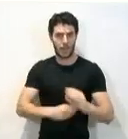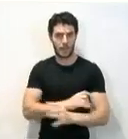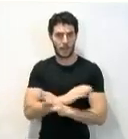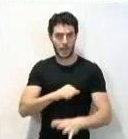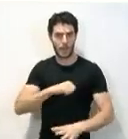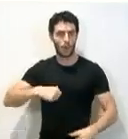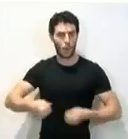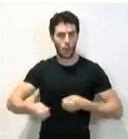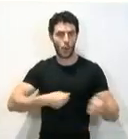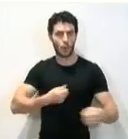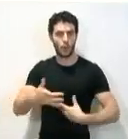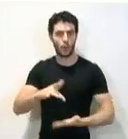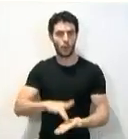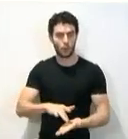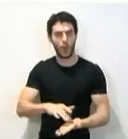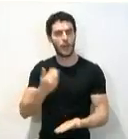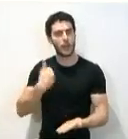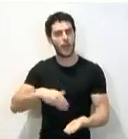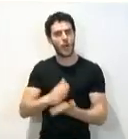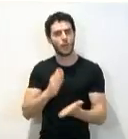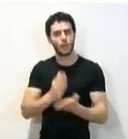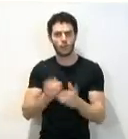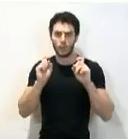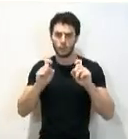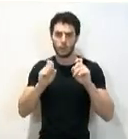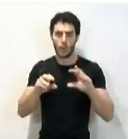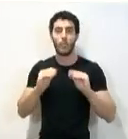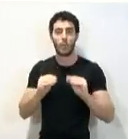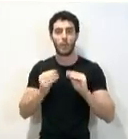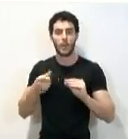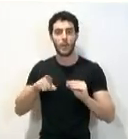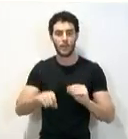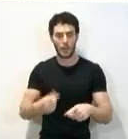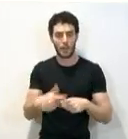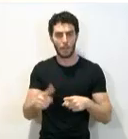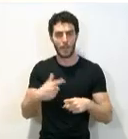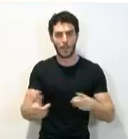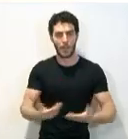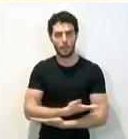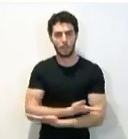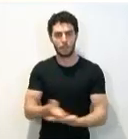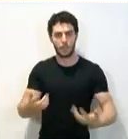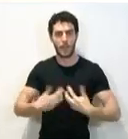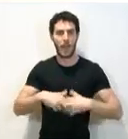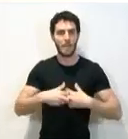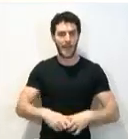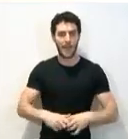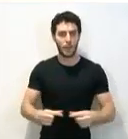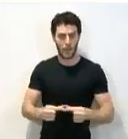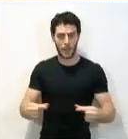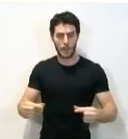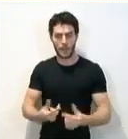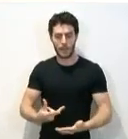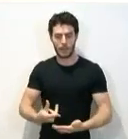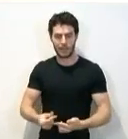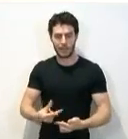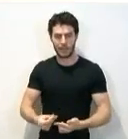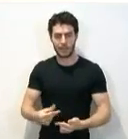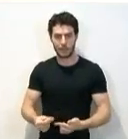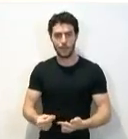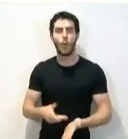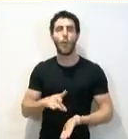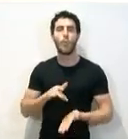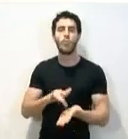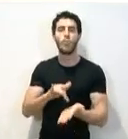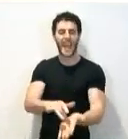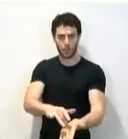autocontrol después de haber recibido ese cursillo de formación y disponer de los materiales, aparato y tiras reactivas, creando un diario